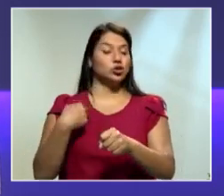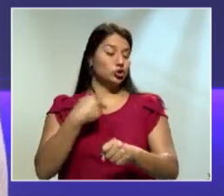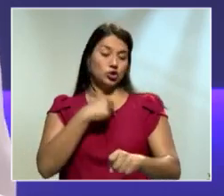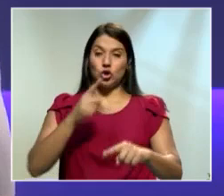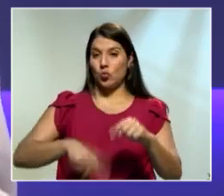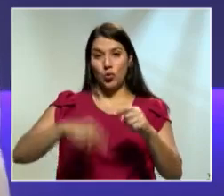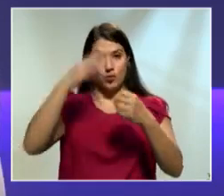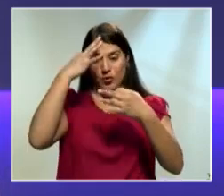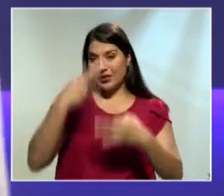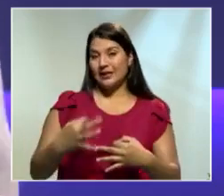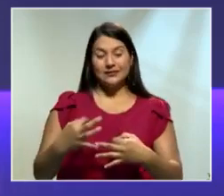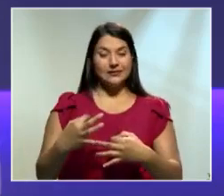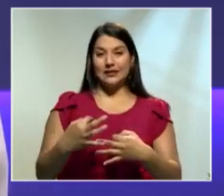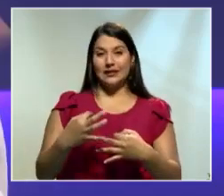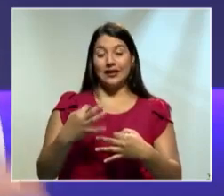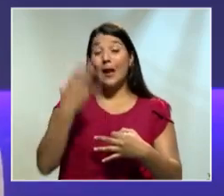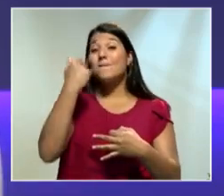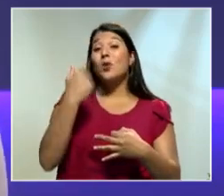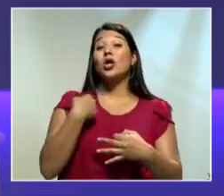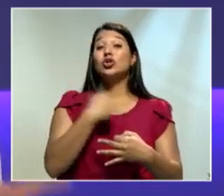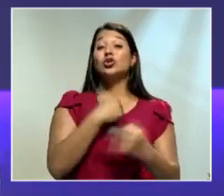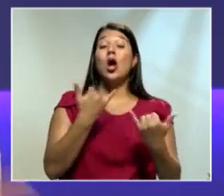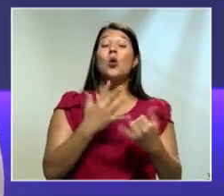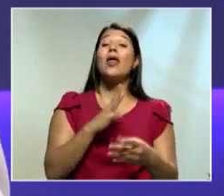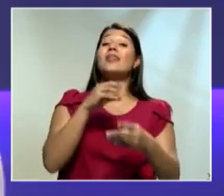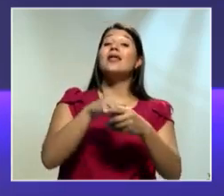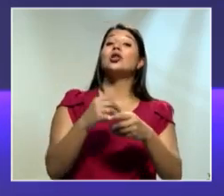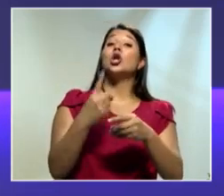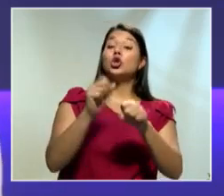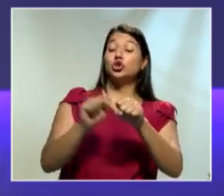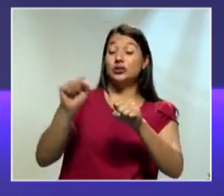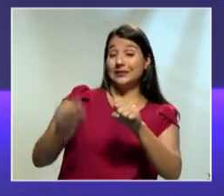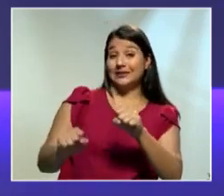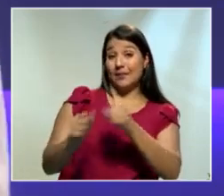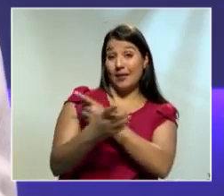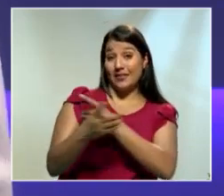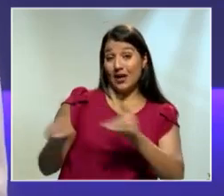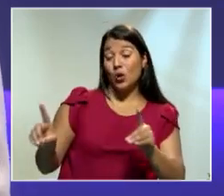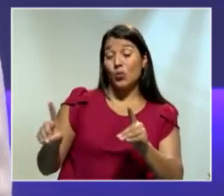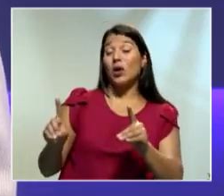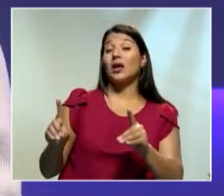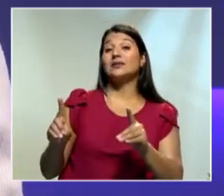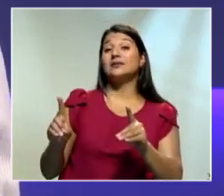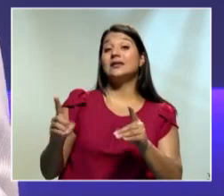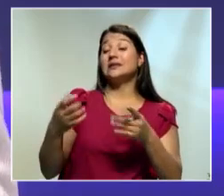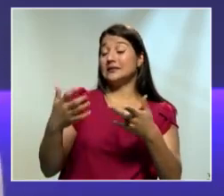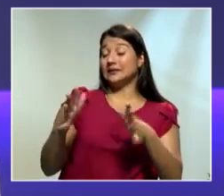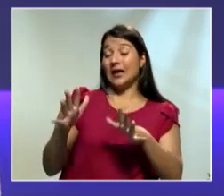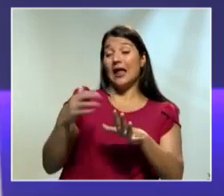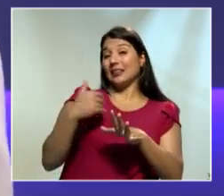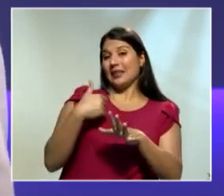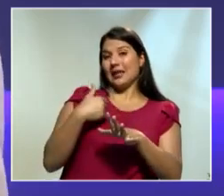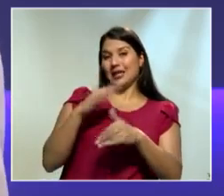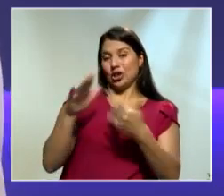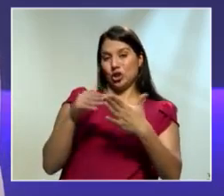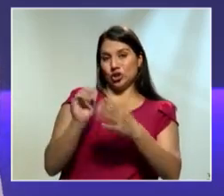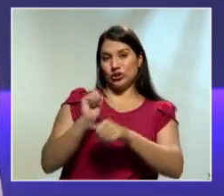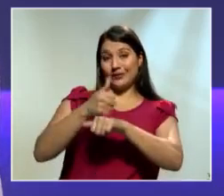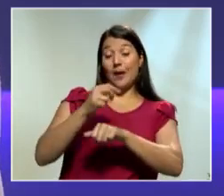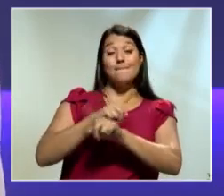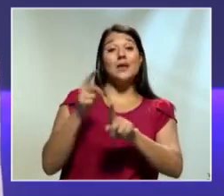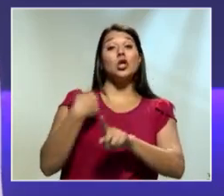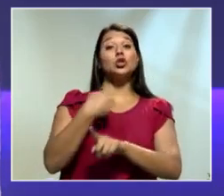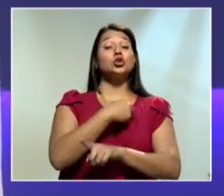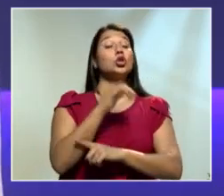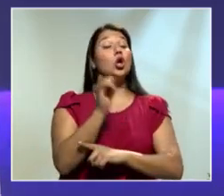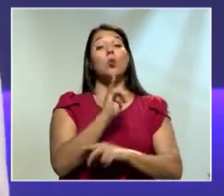porque pertenecemos a un sistema democrático como tal, que tiene como sus figuras de toma de decisiones, pero como ciudadanía se puede